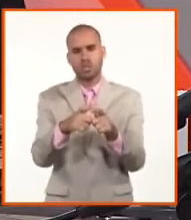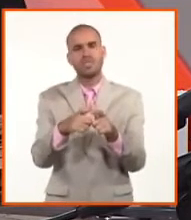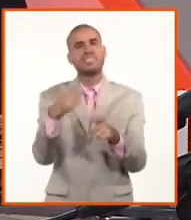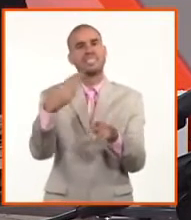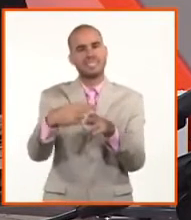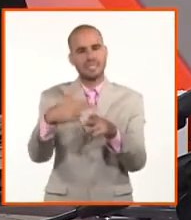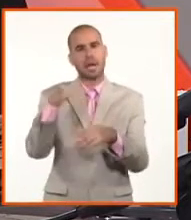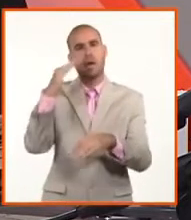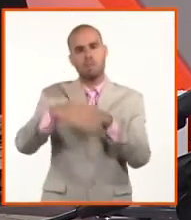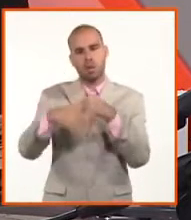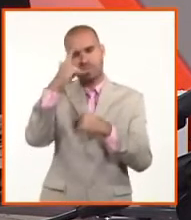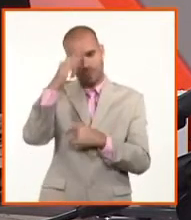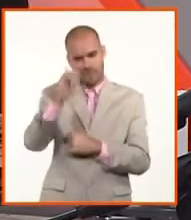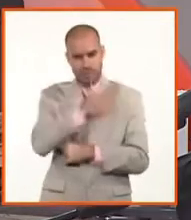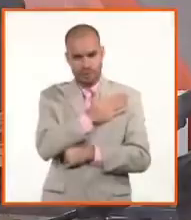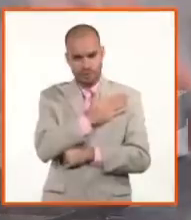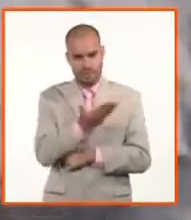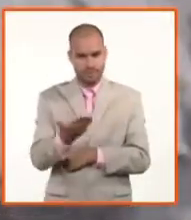Intelectuales y Artistas de nuestro país.